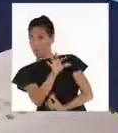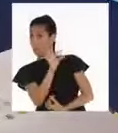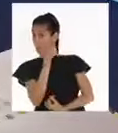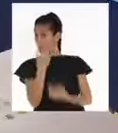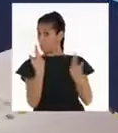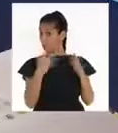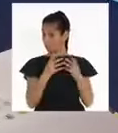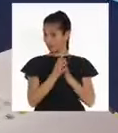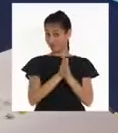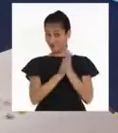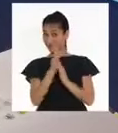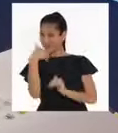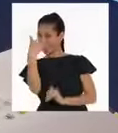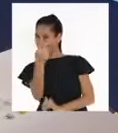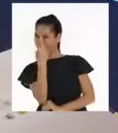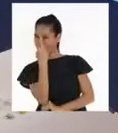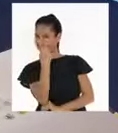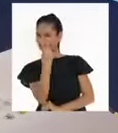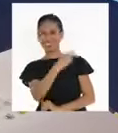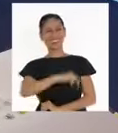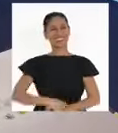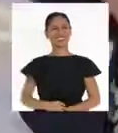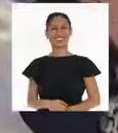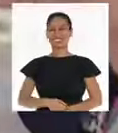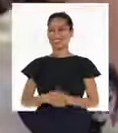¡Ya lo veremos!